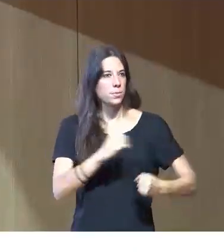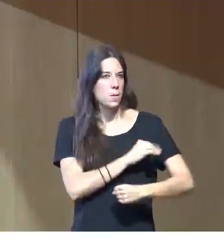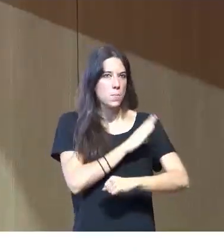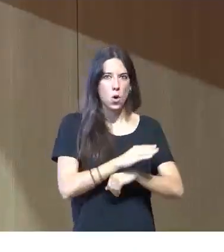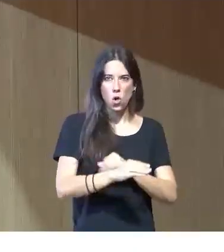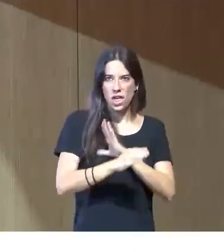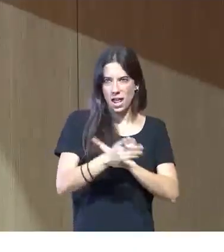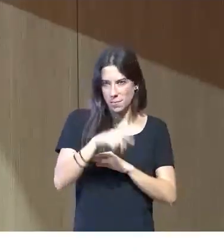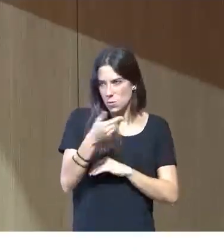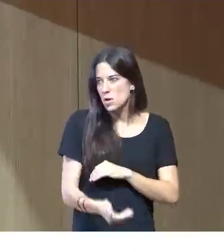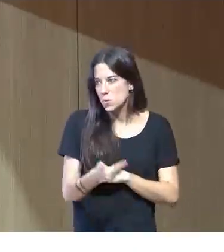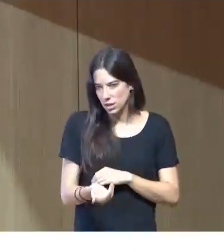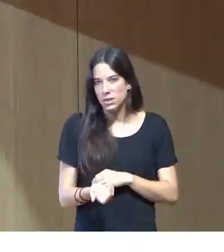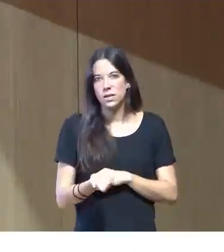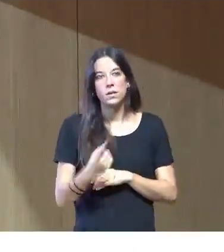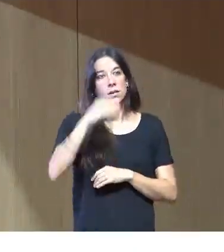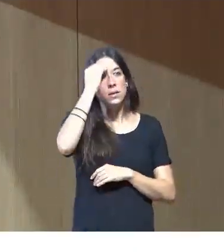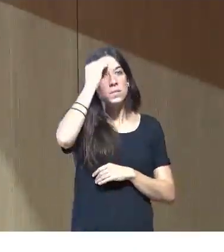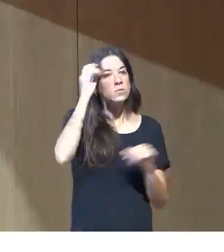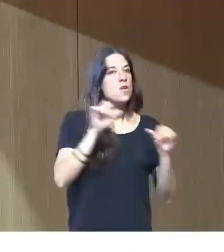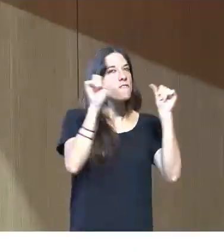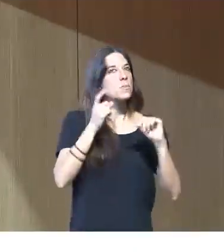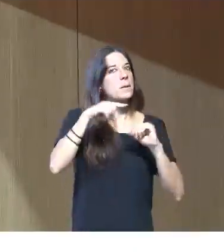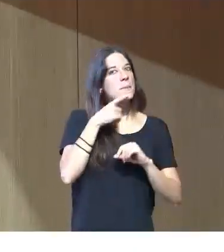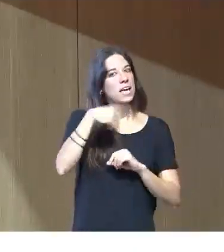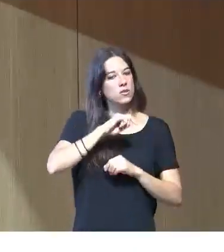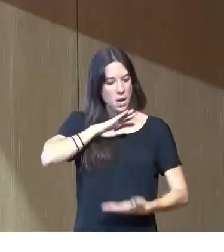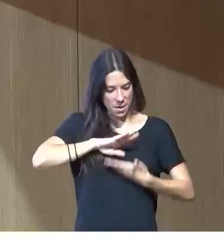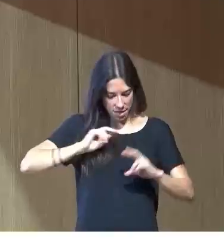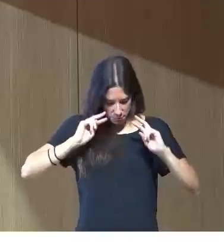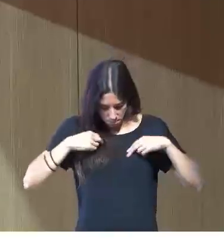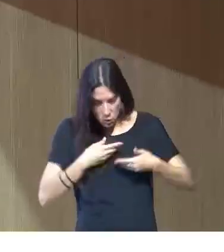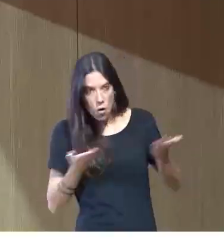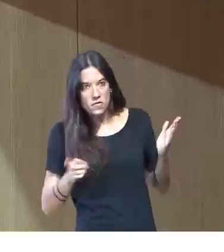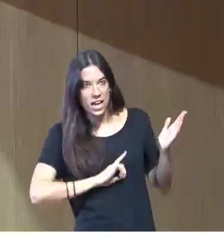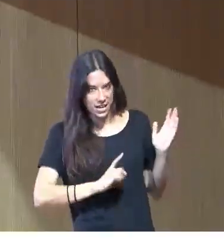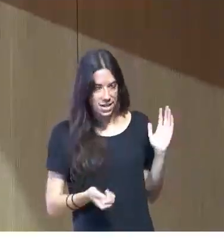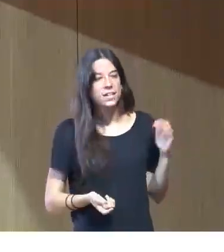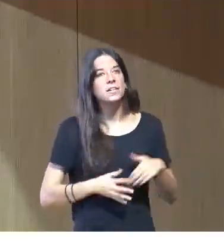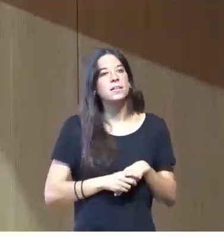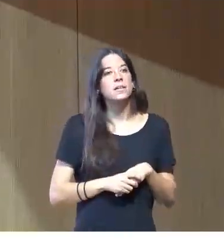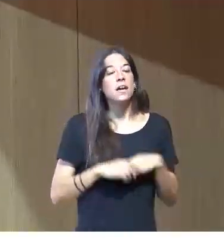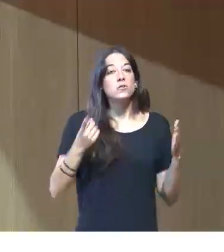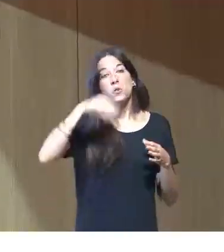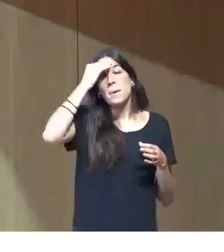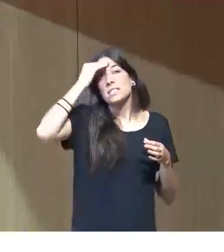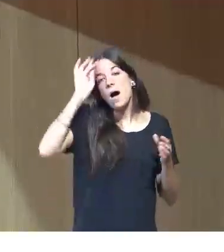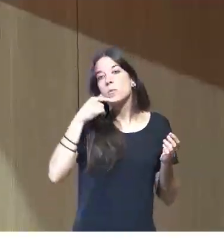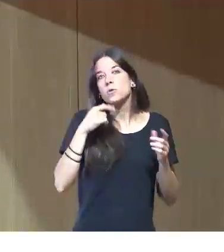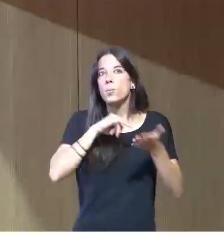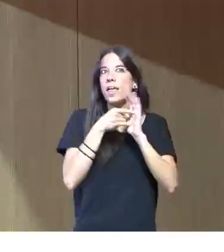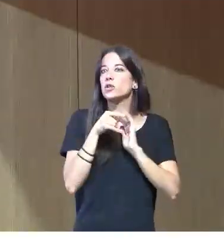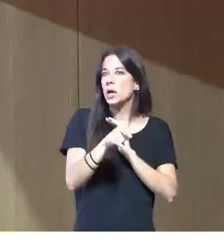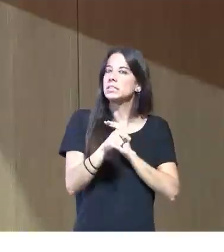vimos que es una forma también de que confíen en sus capacidades con lo cual nosotros pensamos que este proyecto